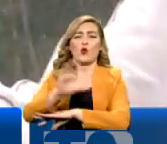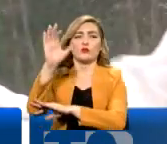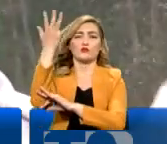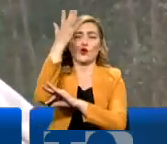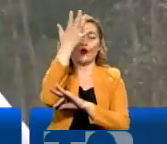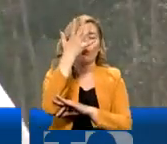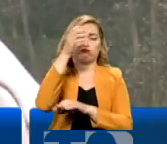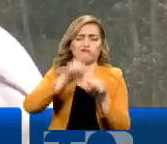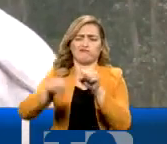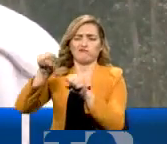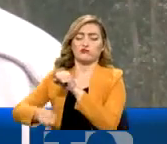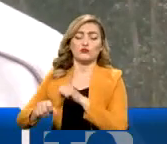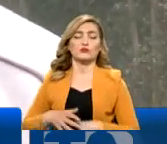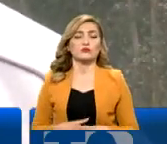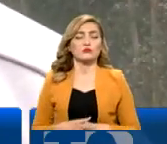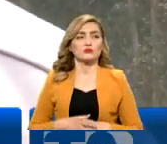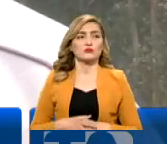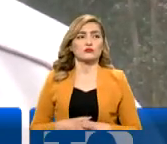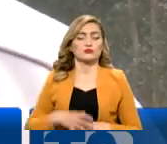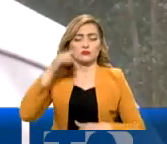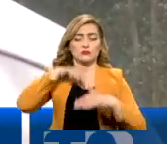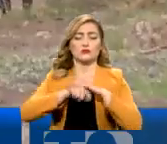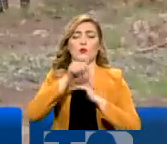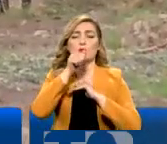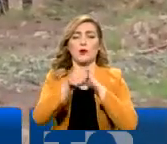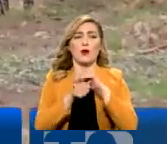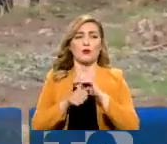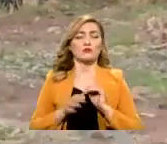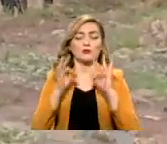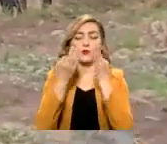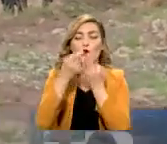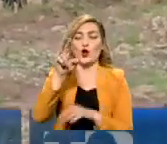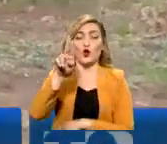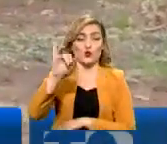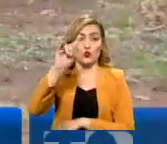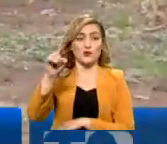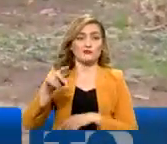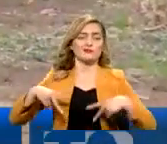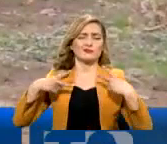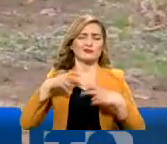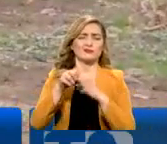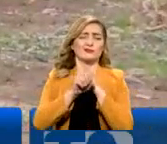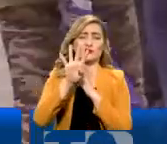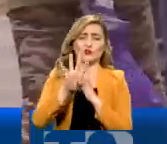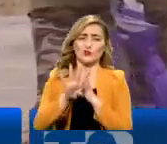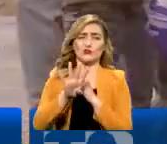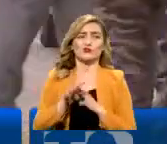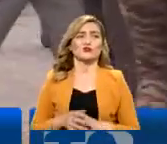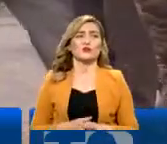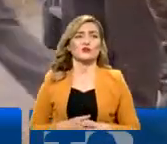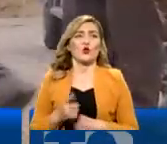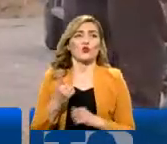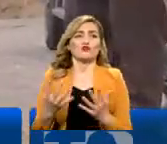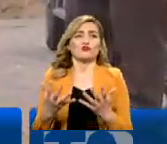eucaliptos que teníamos ahí. Y no solo esto, pues ha invadido nuestra privacidad. La familia Ruiz ha vivido con esta situación por más de 4 años y su